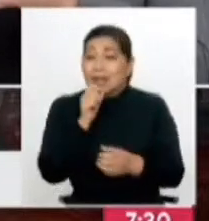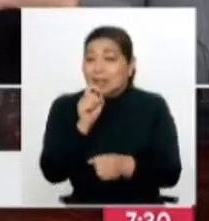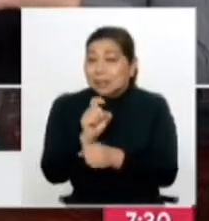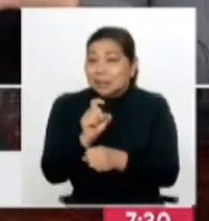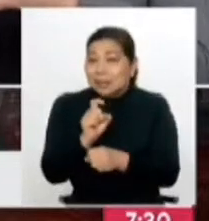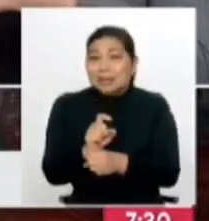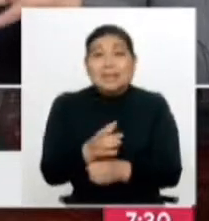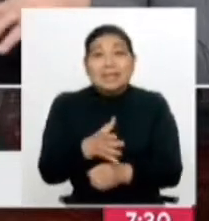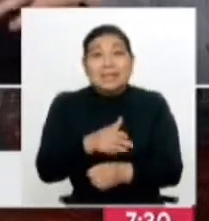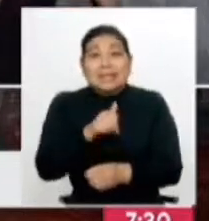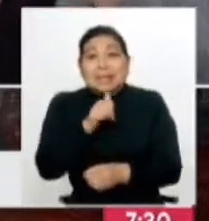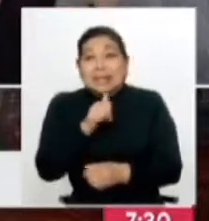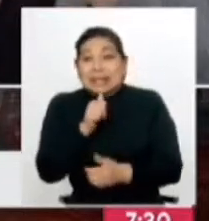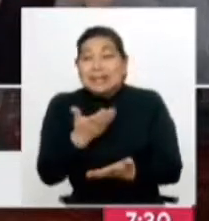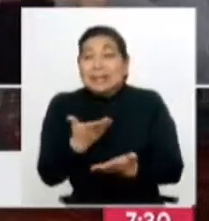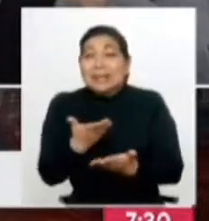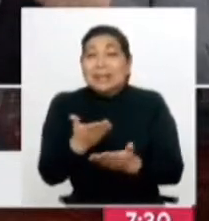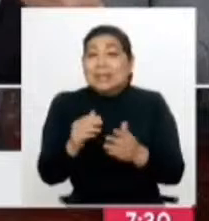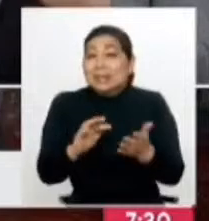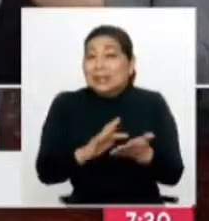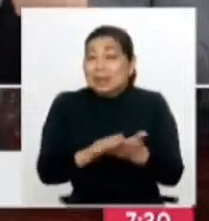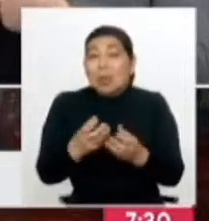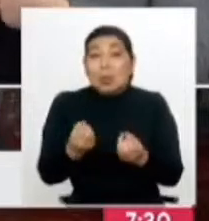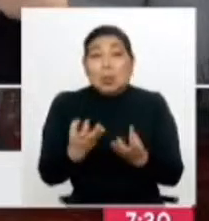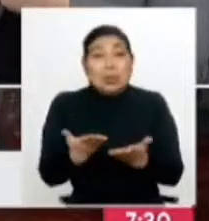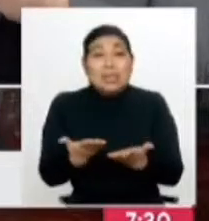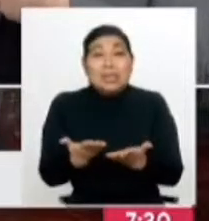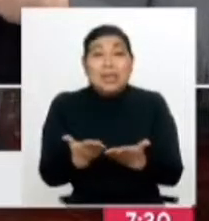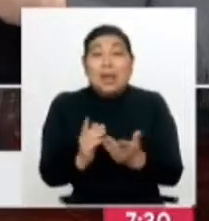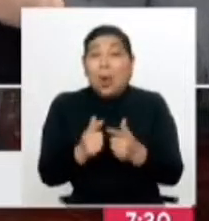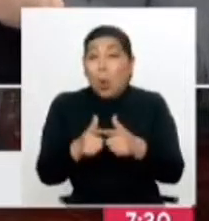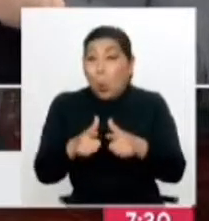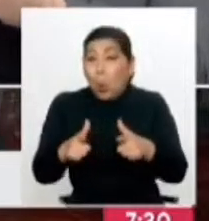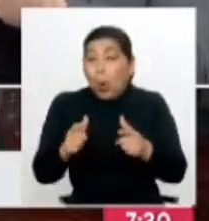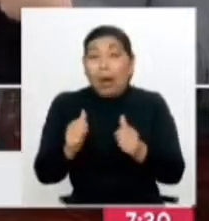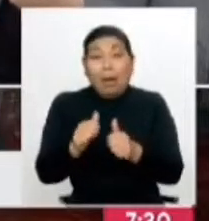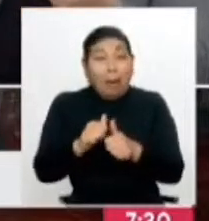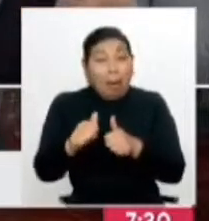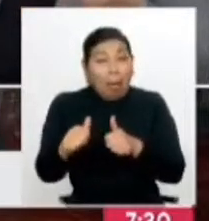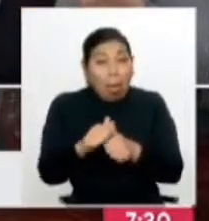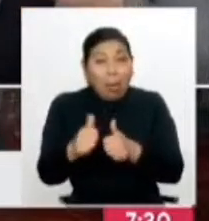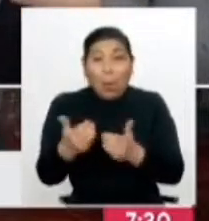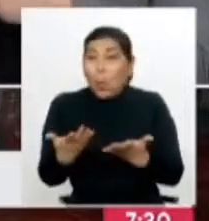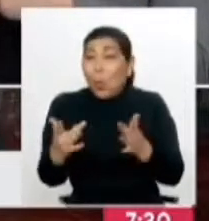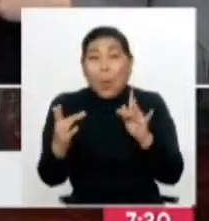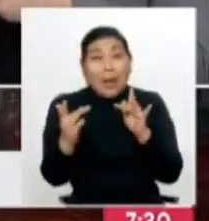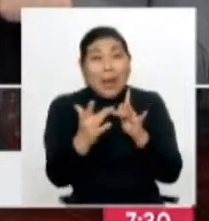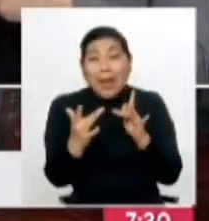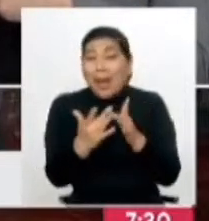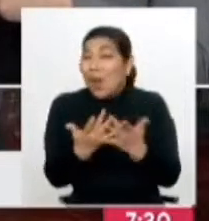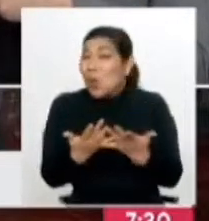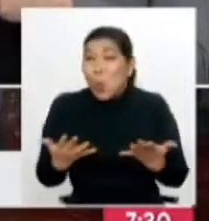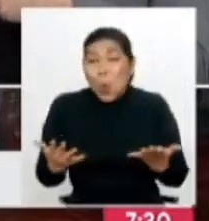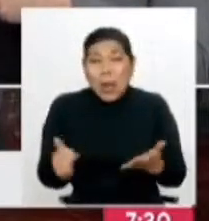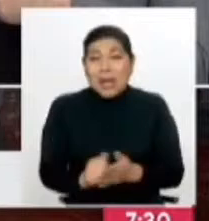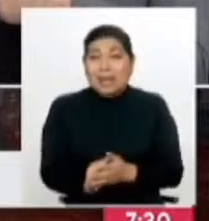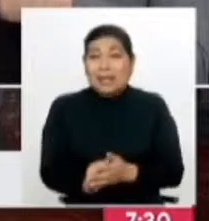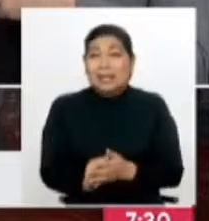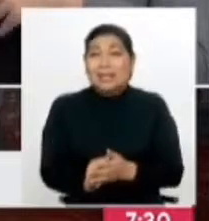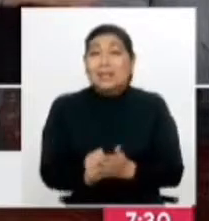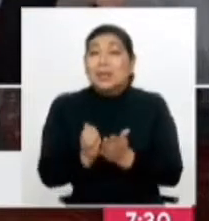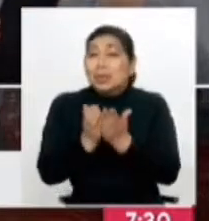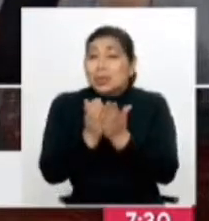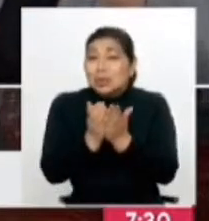educación digital ni con los medios digitales. Hay muchas zonas a donde llegamos, porque están lejos, donde no hay conectividad, donde tenemos que llegar